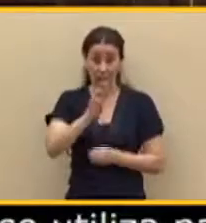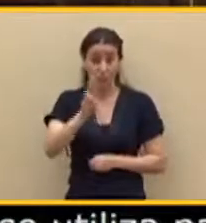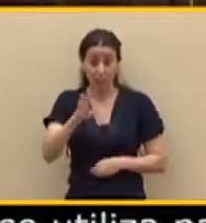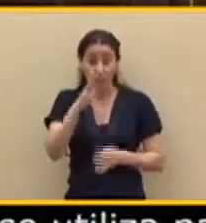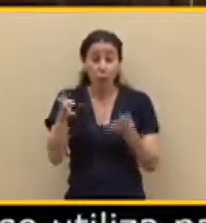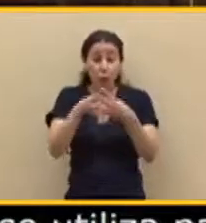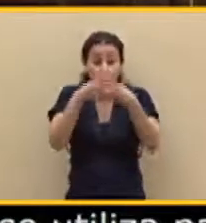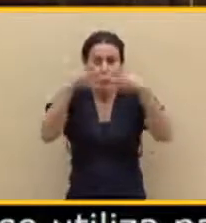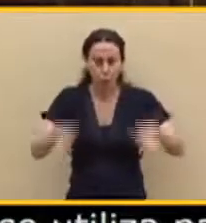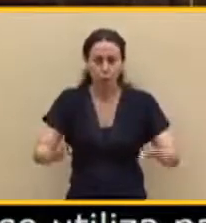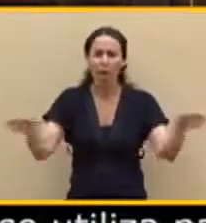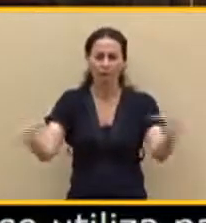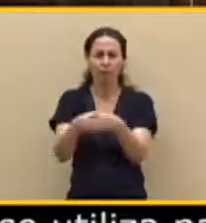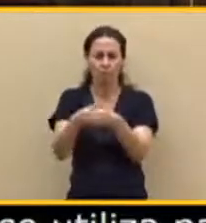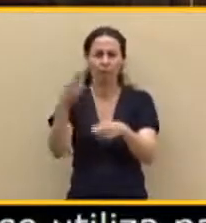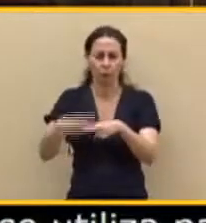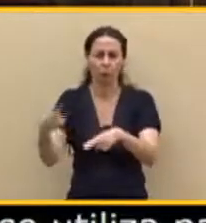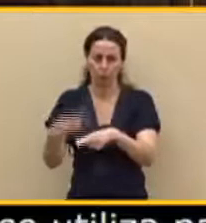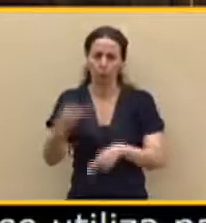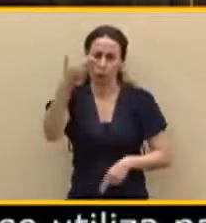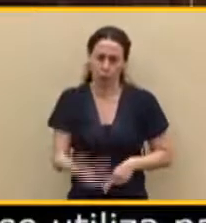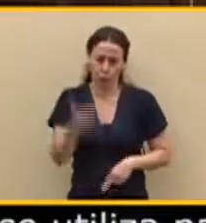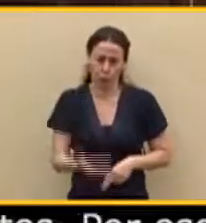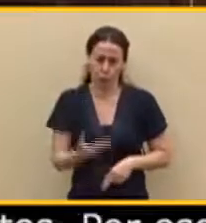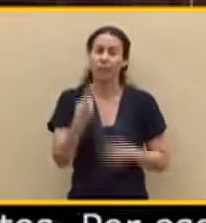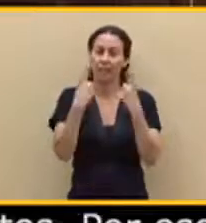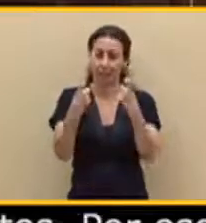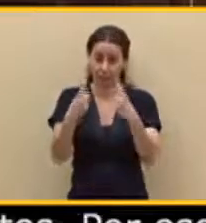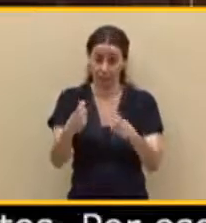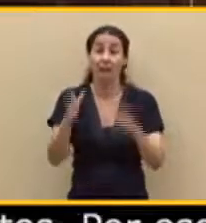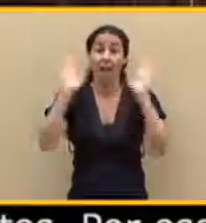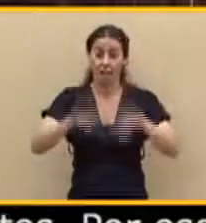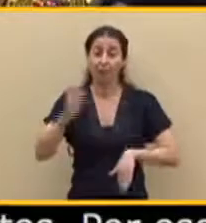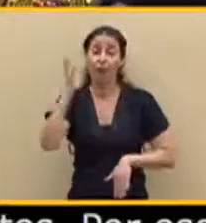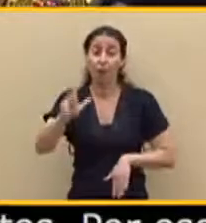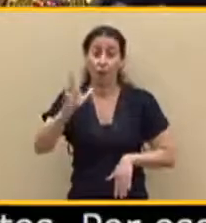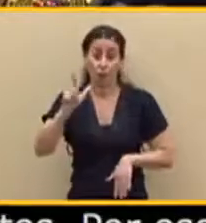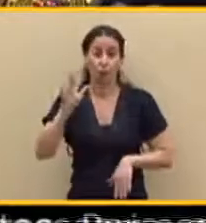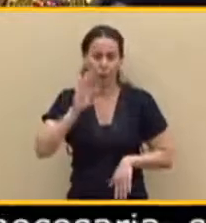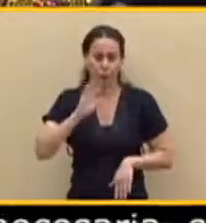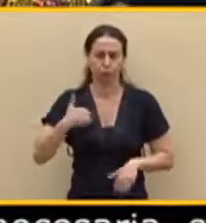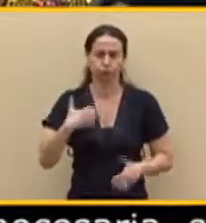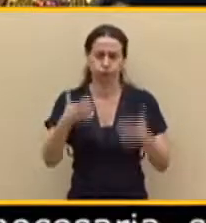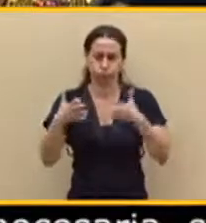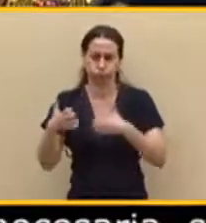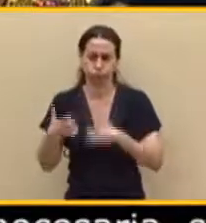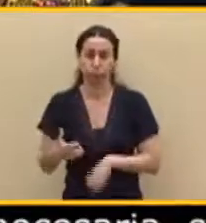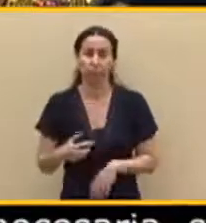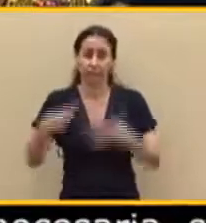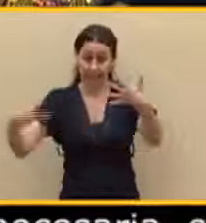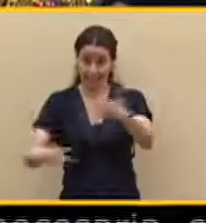es necesaria, y no solo necesaria, sino que además se beneficia de la corrupción. En séptimo lugar,